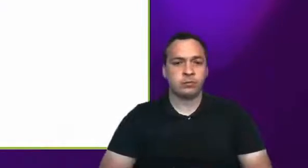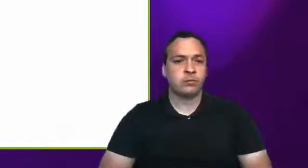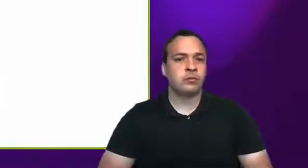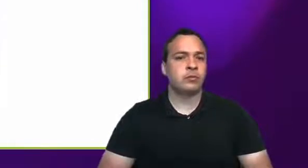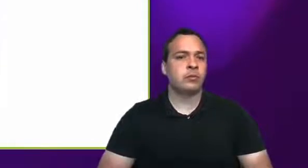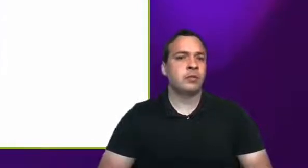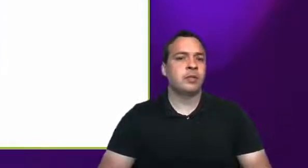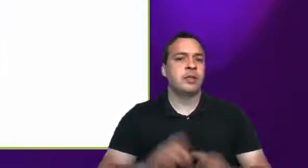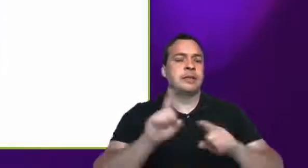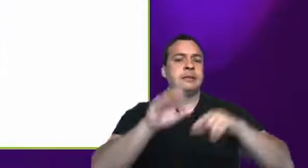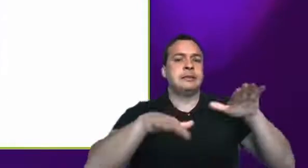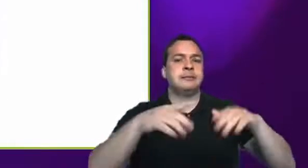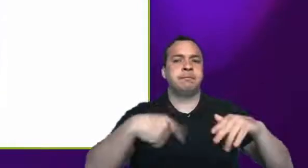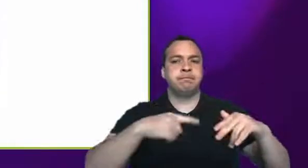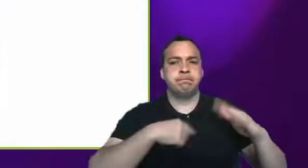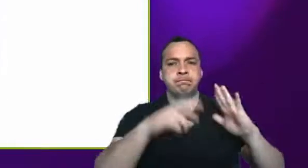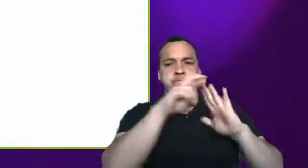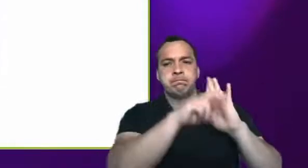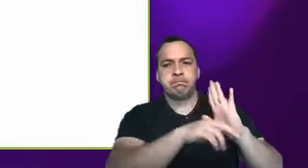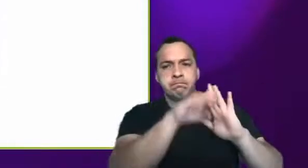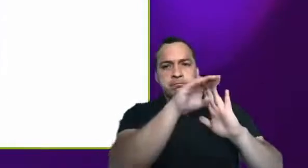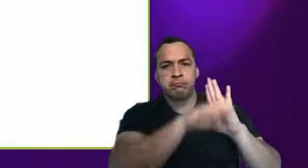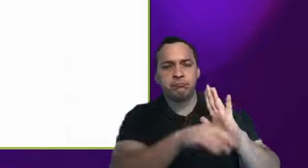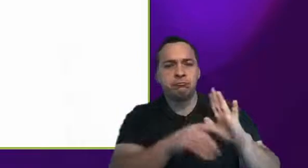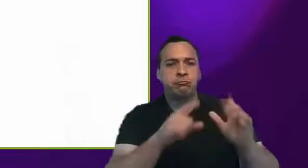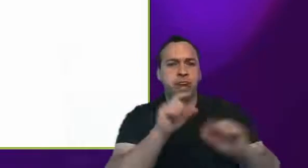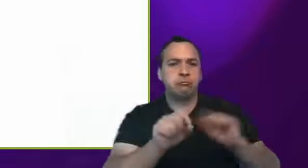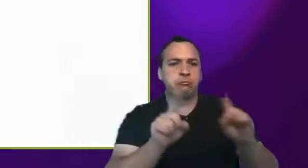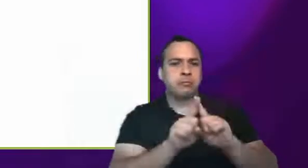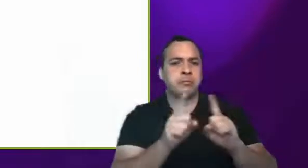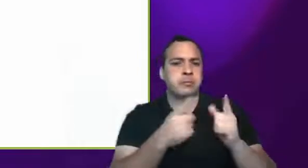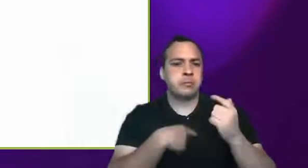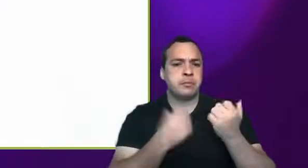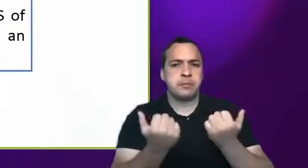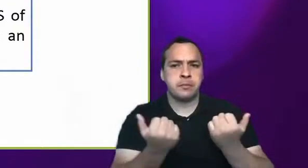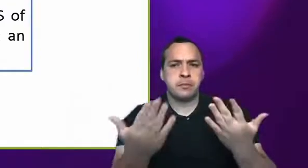un tipo de beneficio de tipo de la sobrevida.